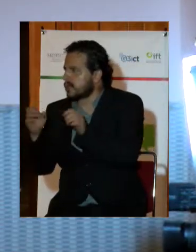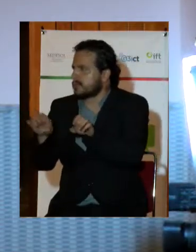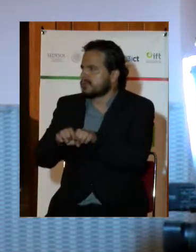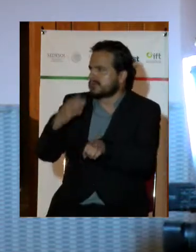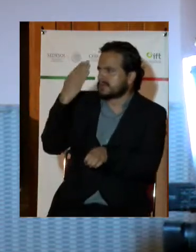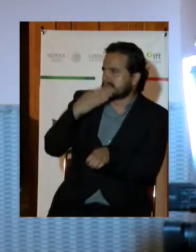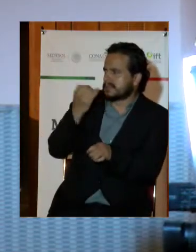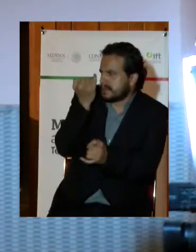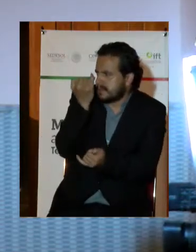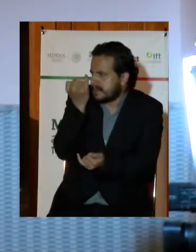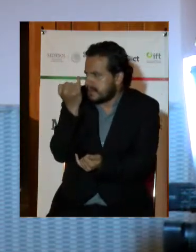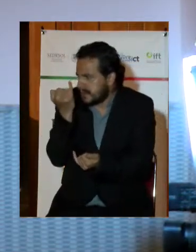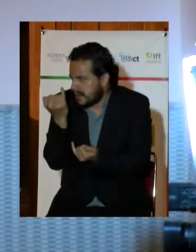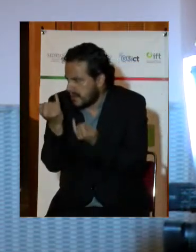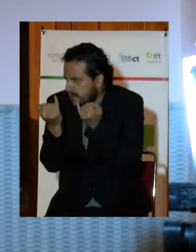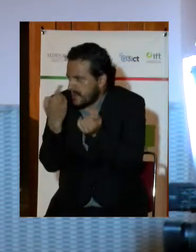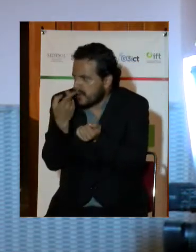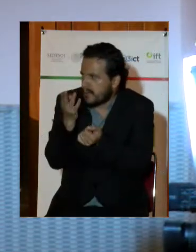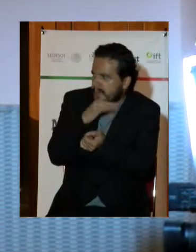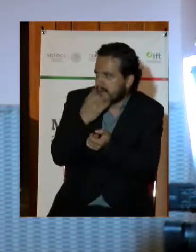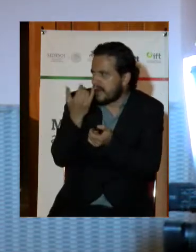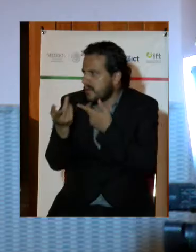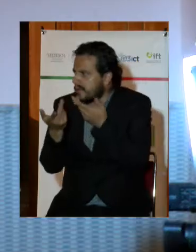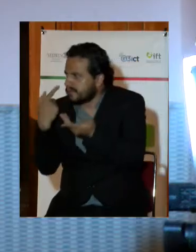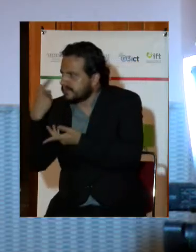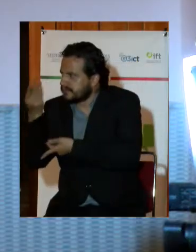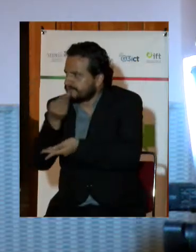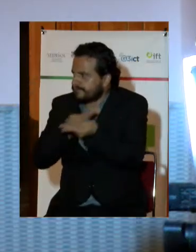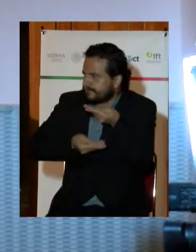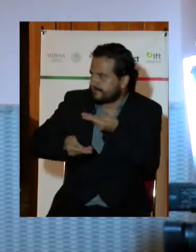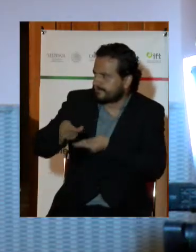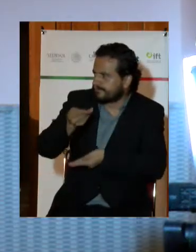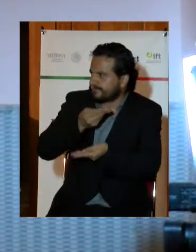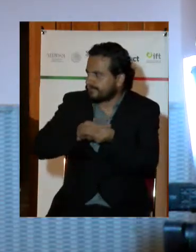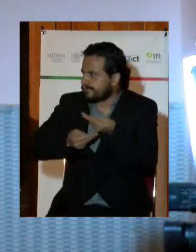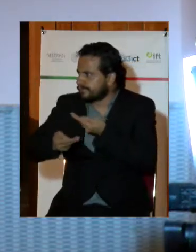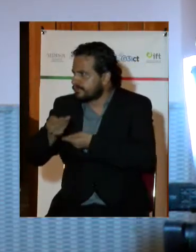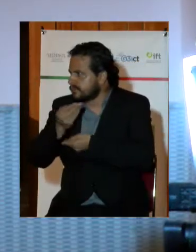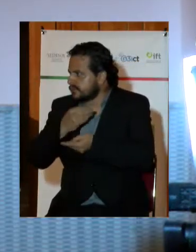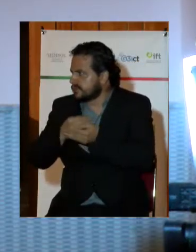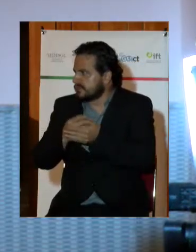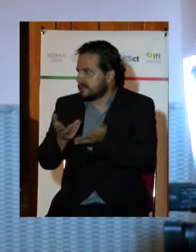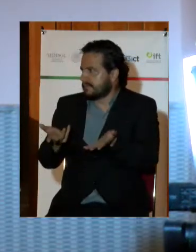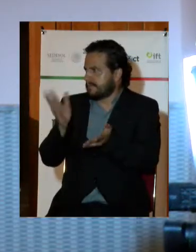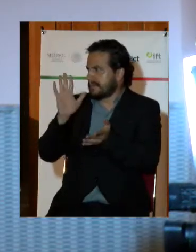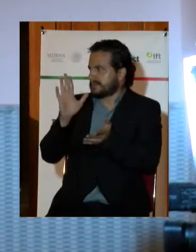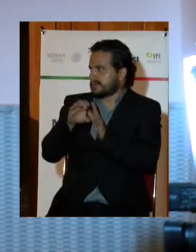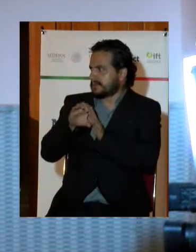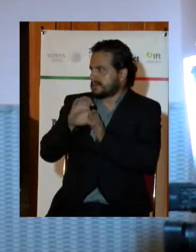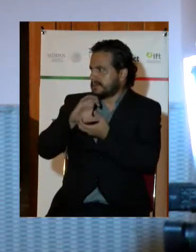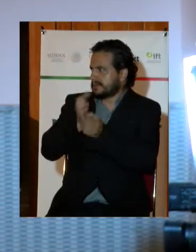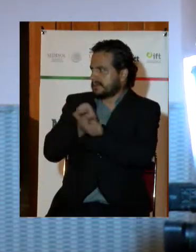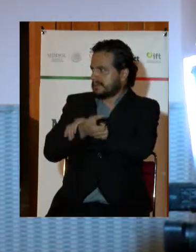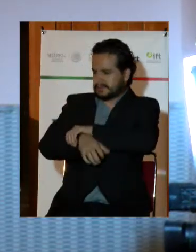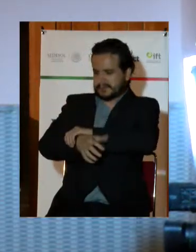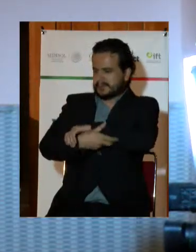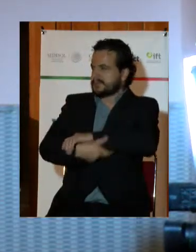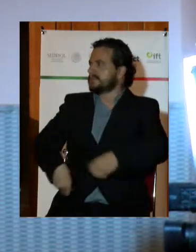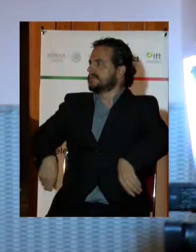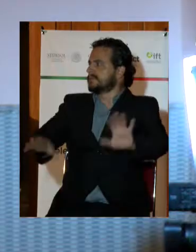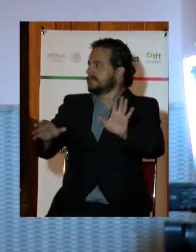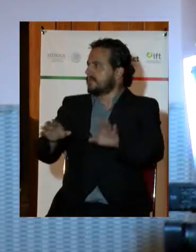momento sentar en una mesa, en una misma mesa a la vez a los sectores para que puedan dialogar o para que podamos dialogar? Porque a